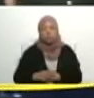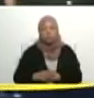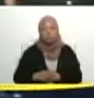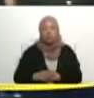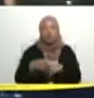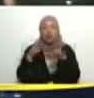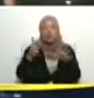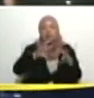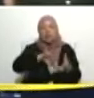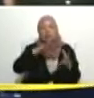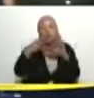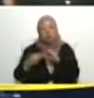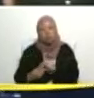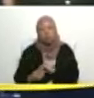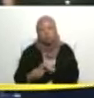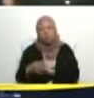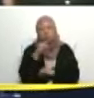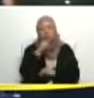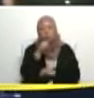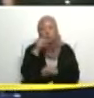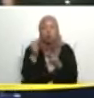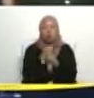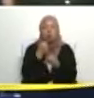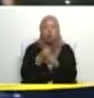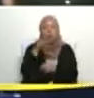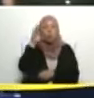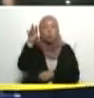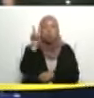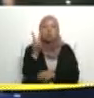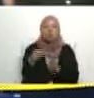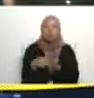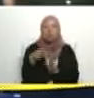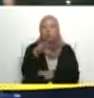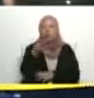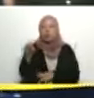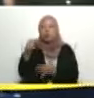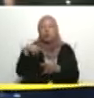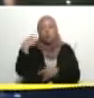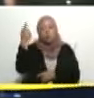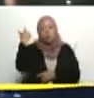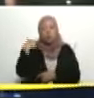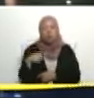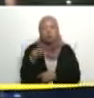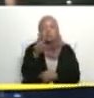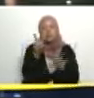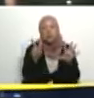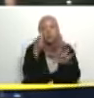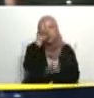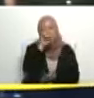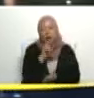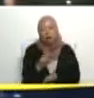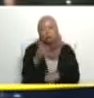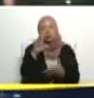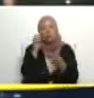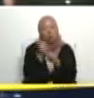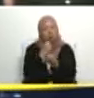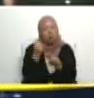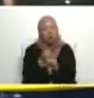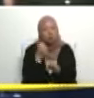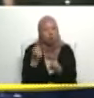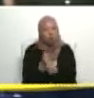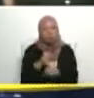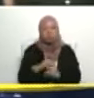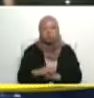siete transformaciones rumbo al 2030, en estos próximos 7 años. Ya estamos trabajando, pues, para